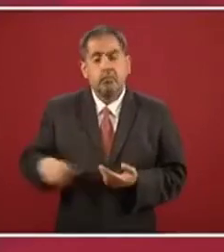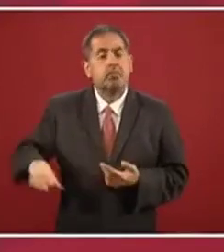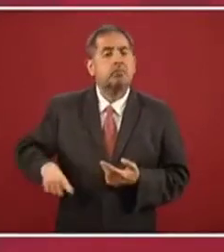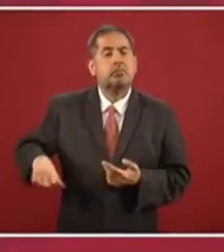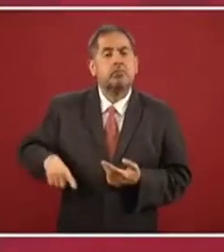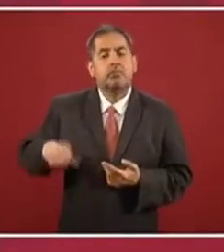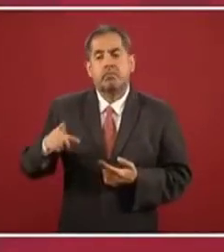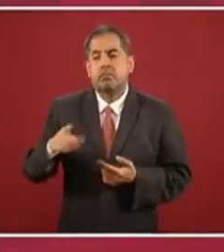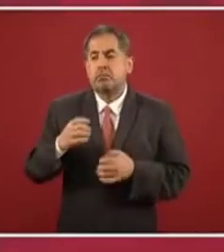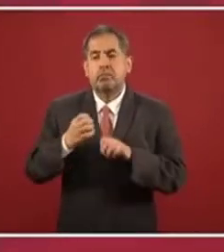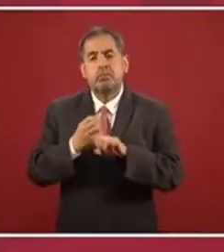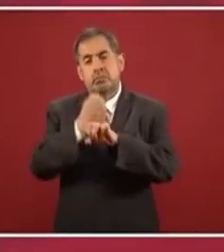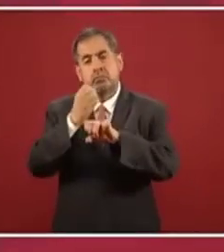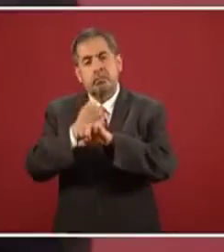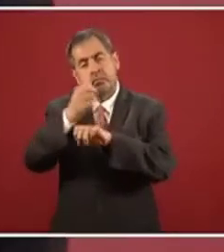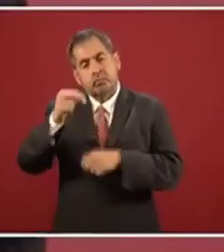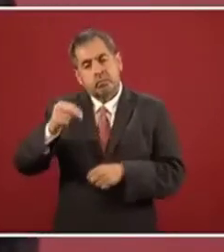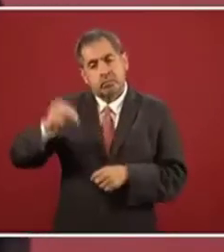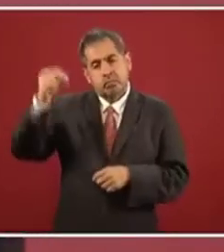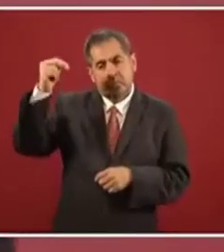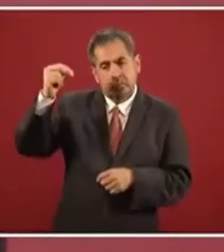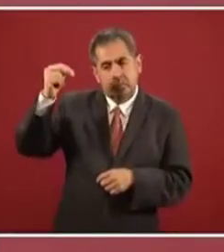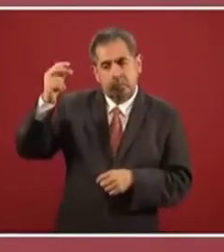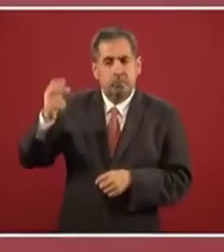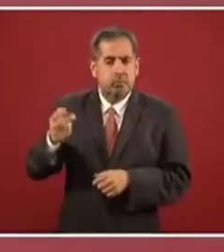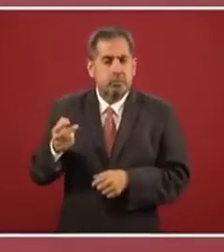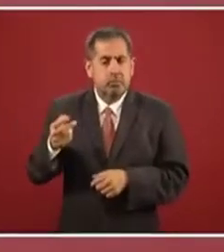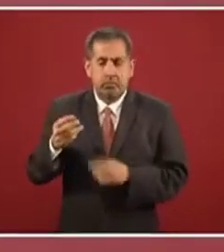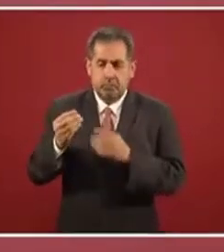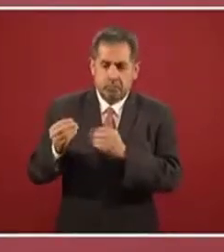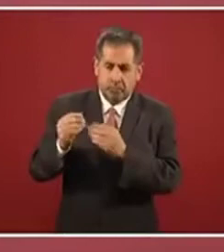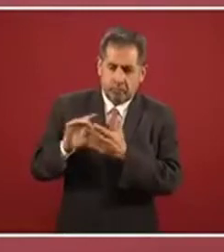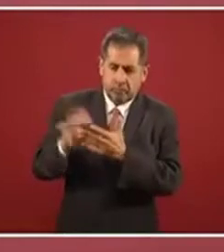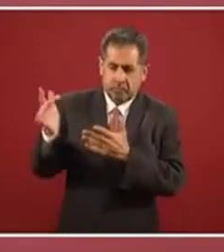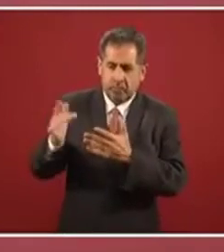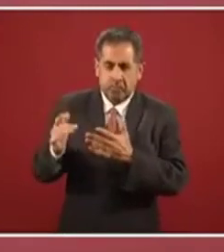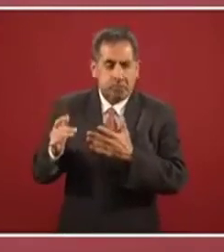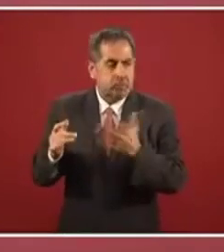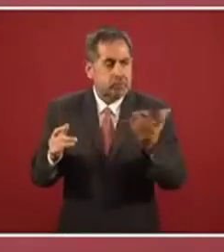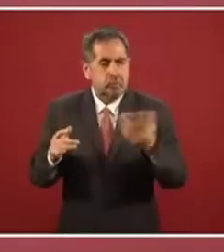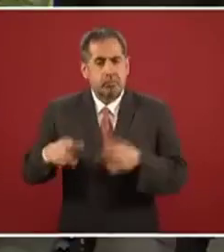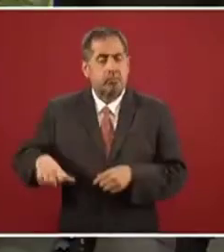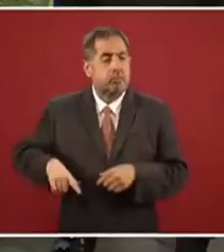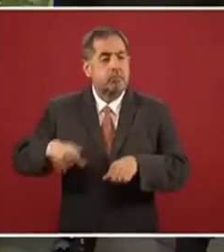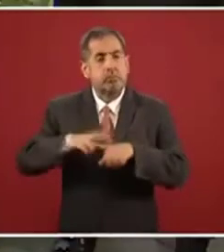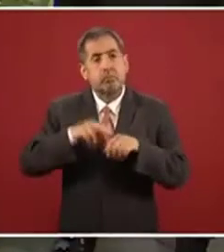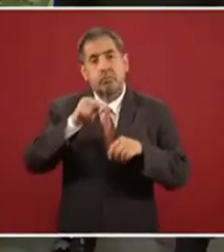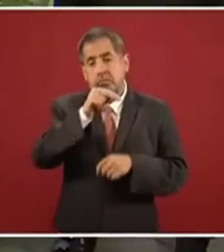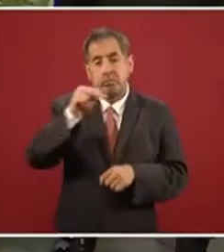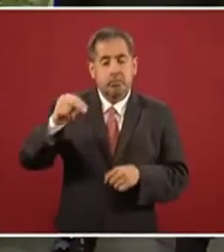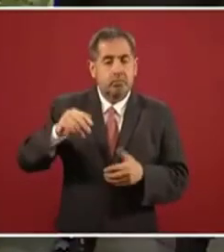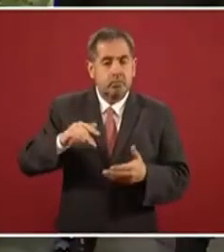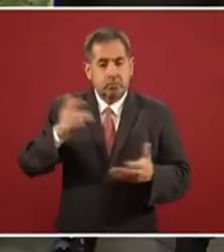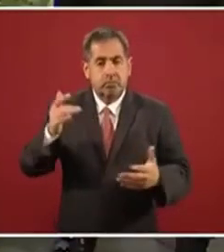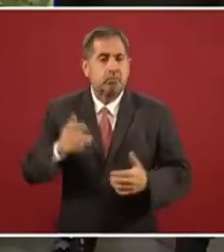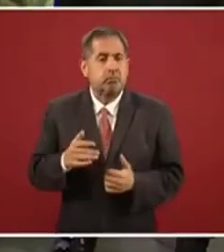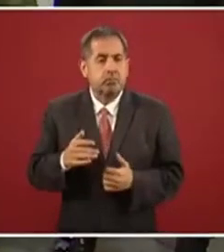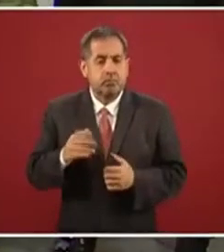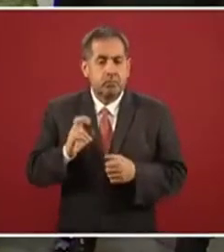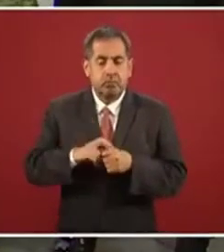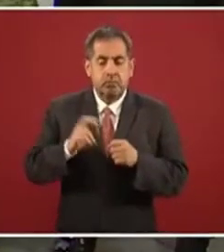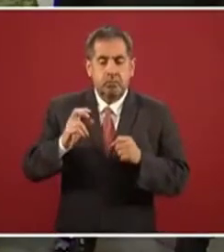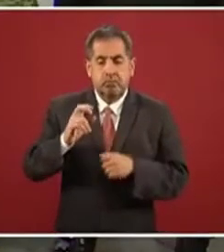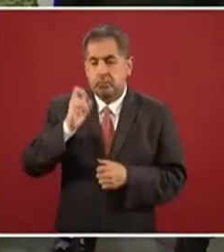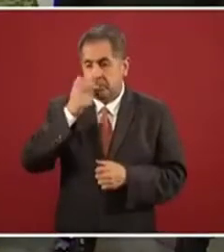gobiernos estatales del norte. Muchas gracias a los gobernadores de